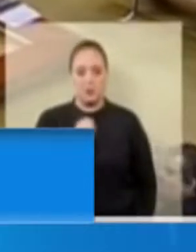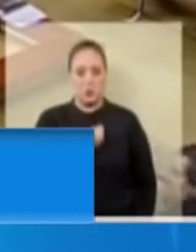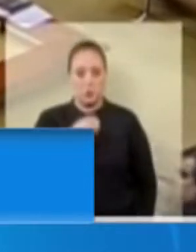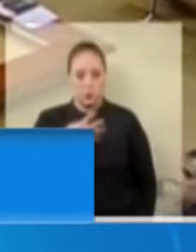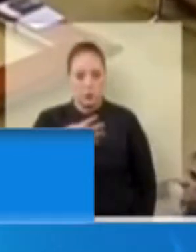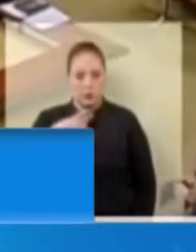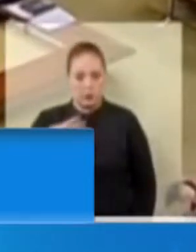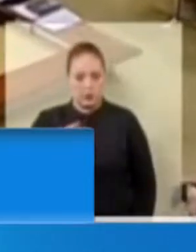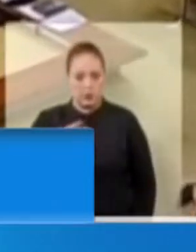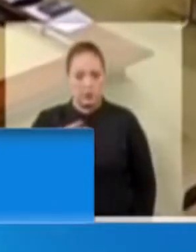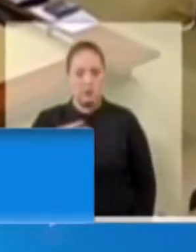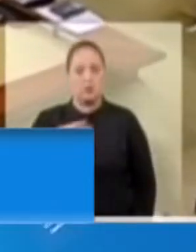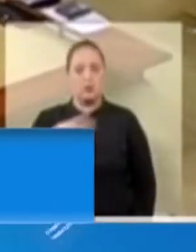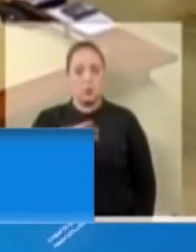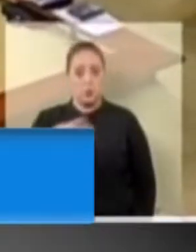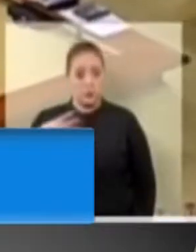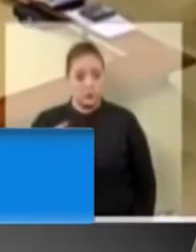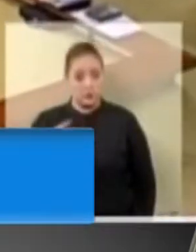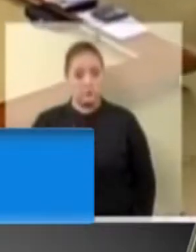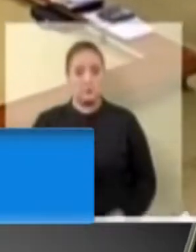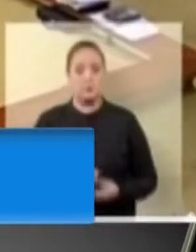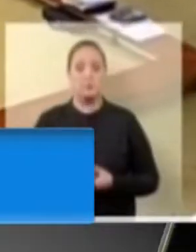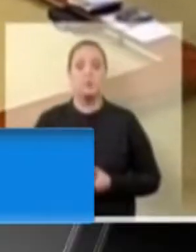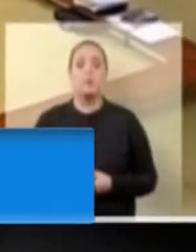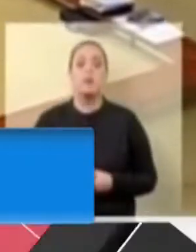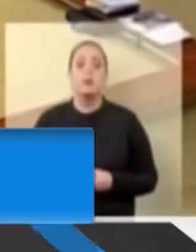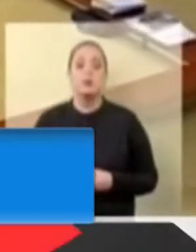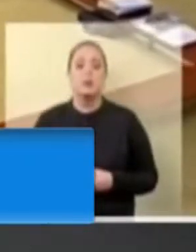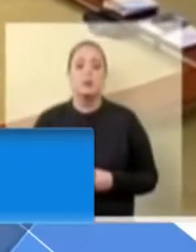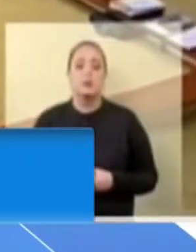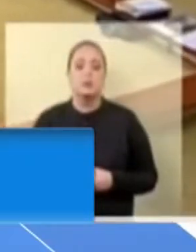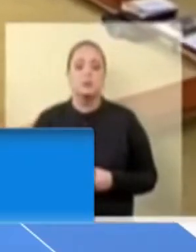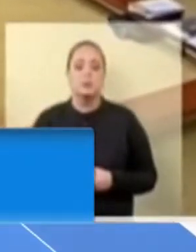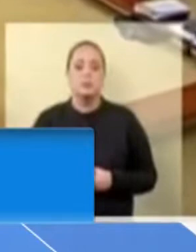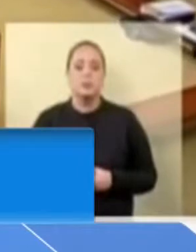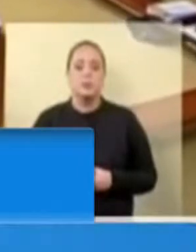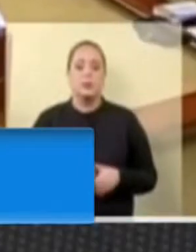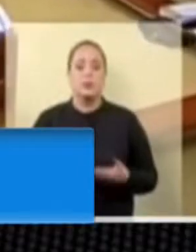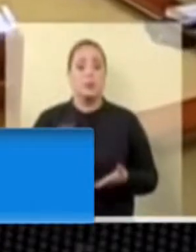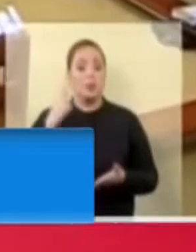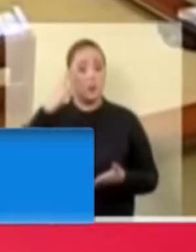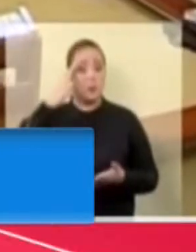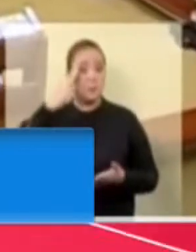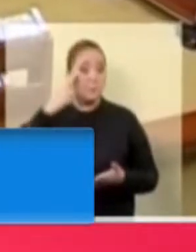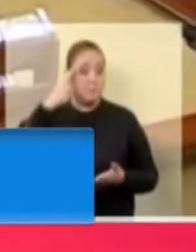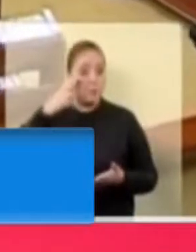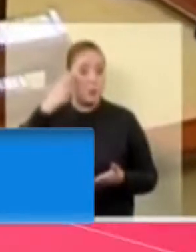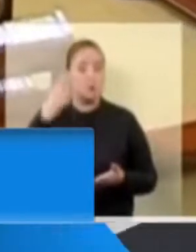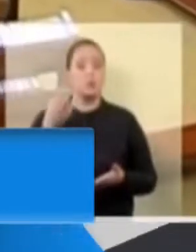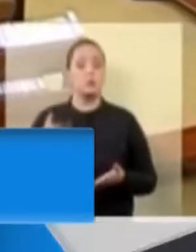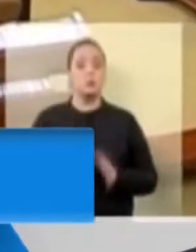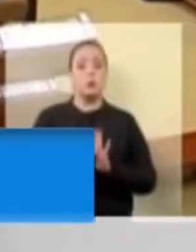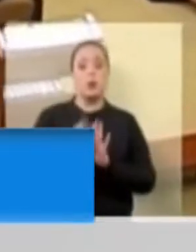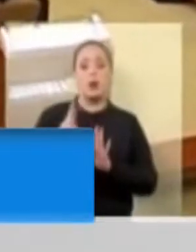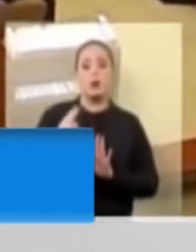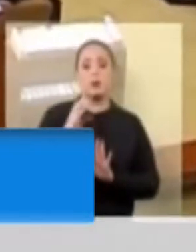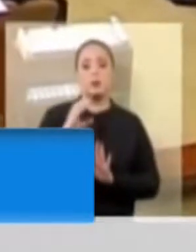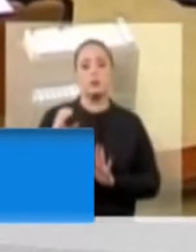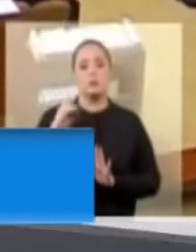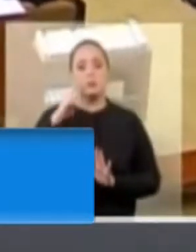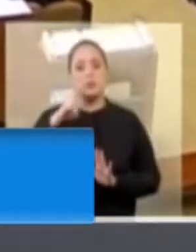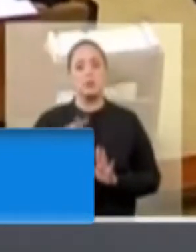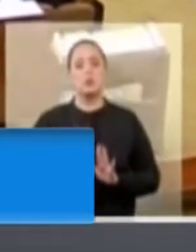Lula, ahora muy próximo a ingresar en la cárcel, probablemente por resolución